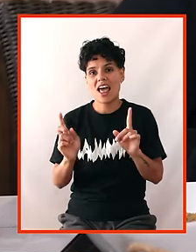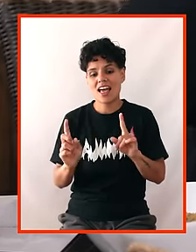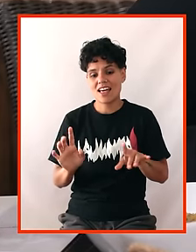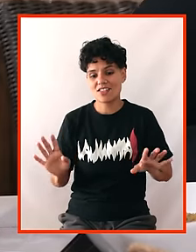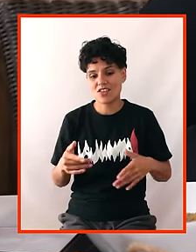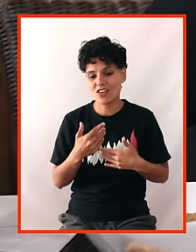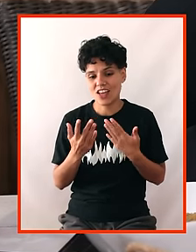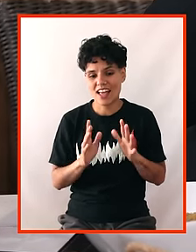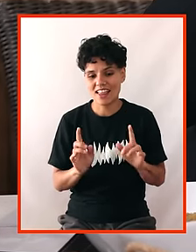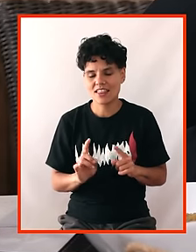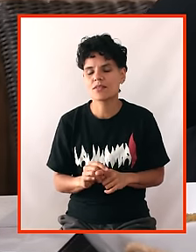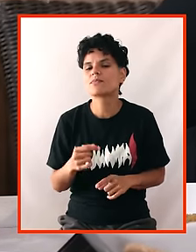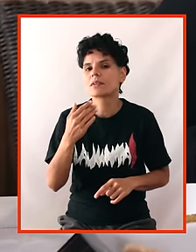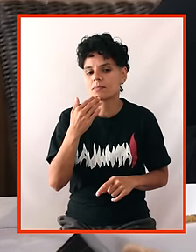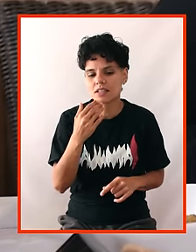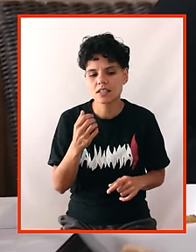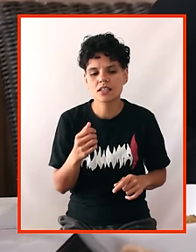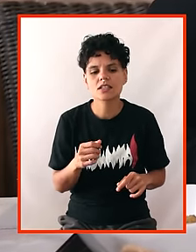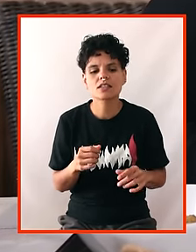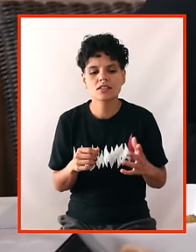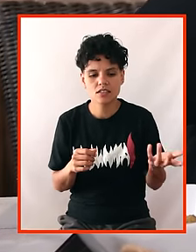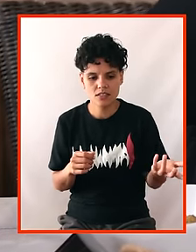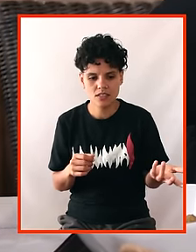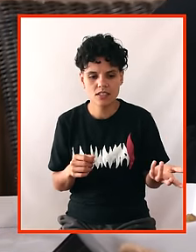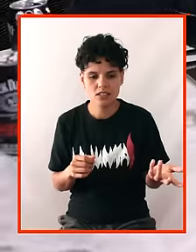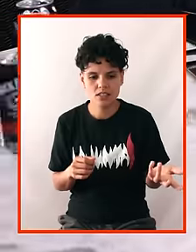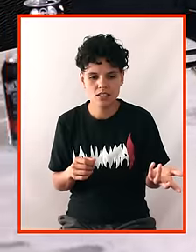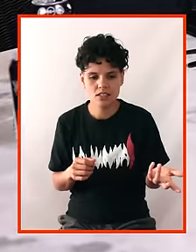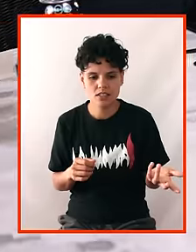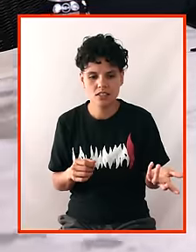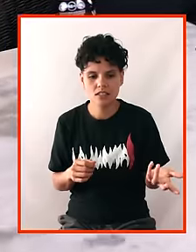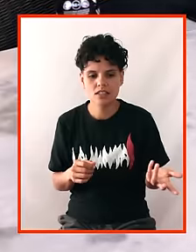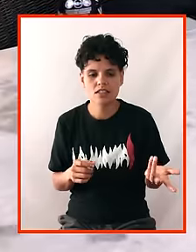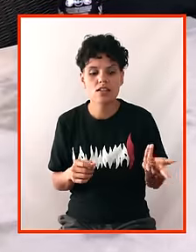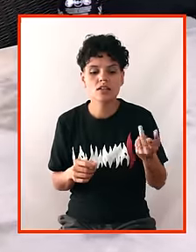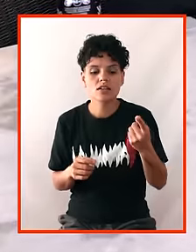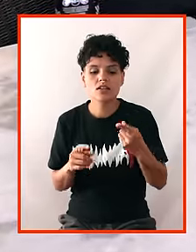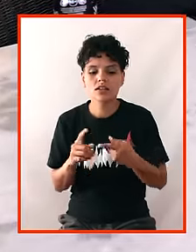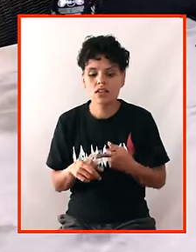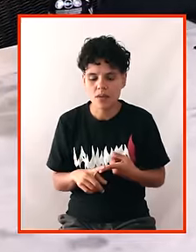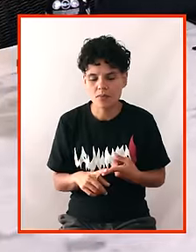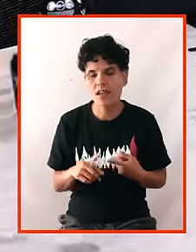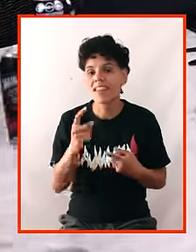tres canciones. Chilena, de lluvia, tres canciones chilenas. ¿Ha hecho el Quinilo?